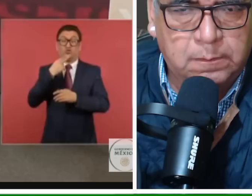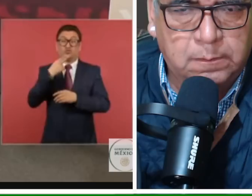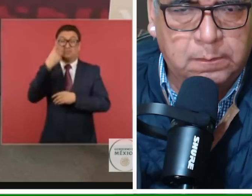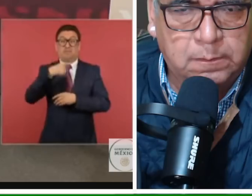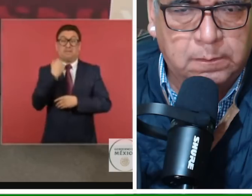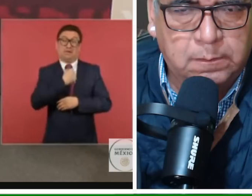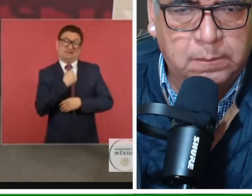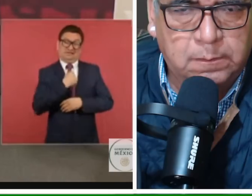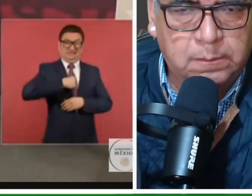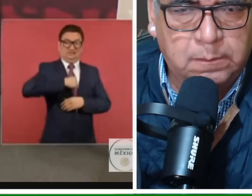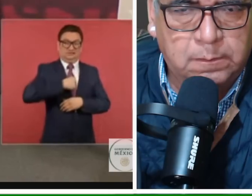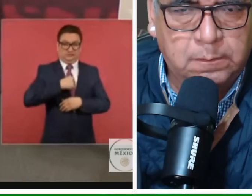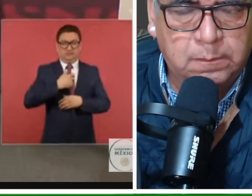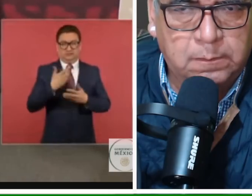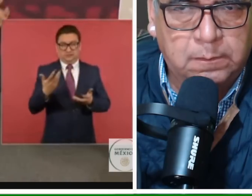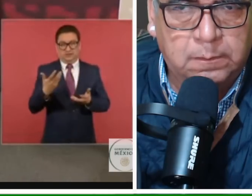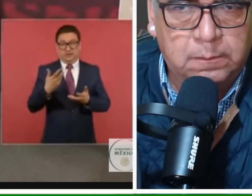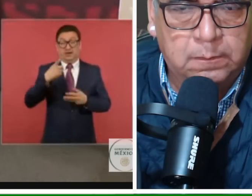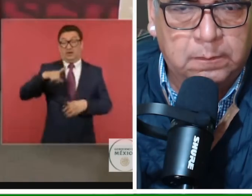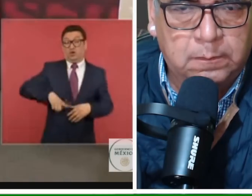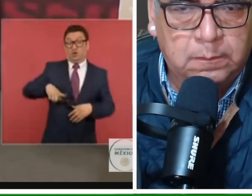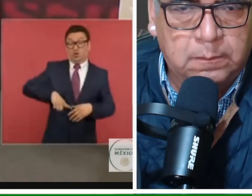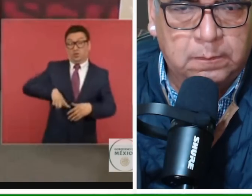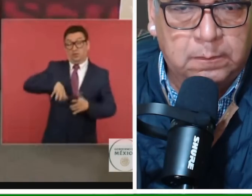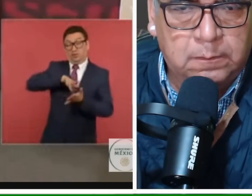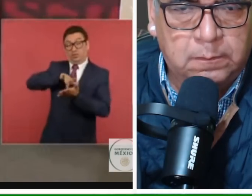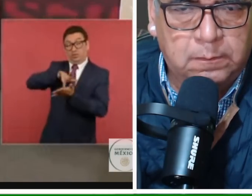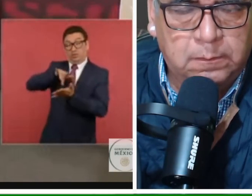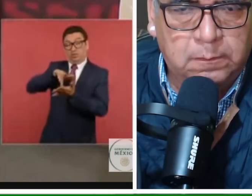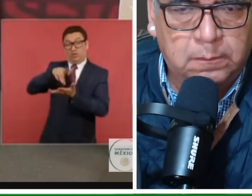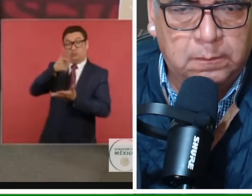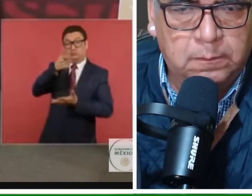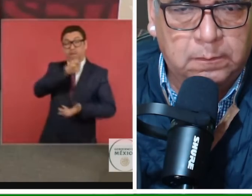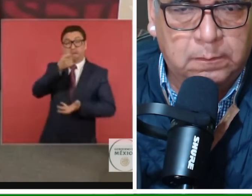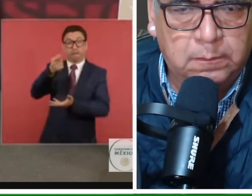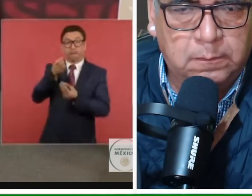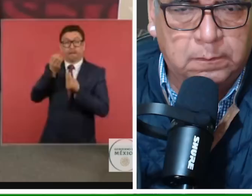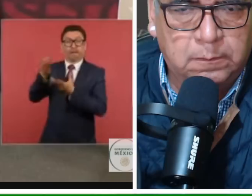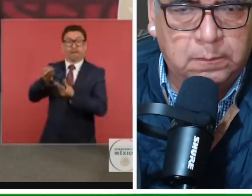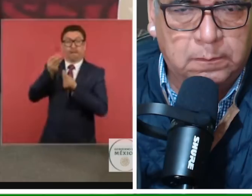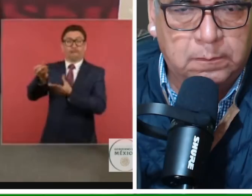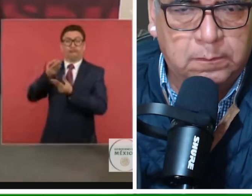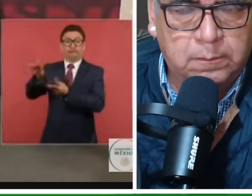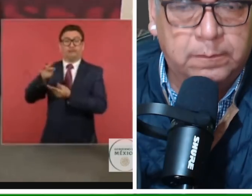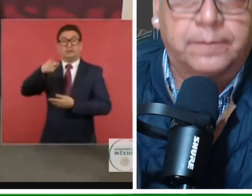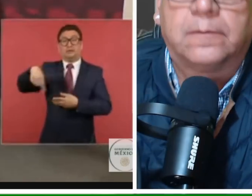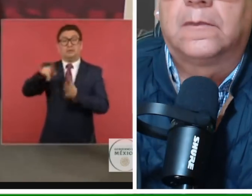suficiente para que el gobierno les diera todo lo que pedían.